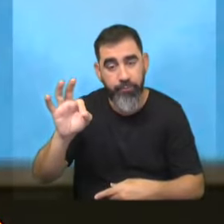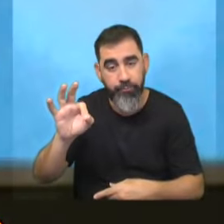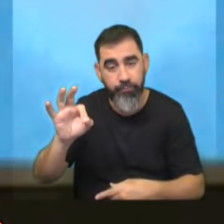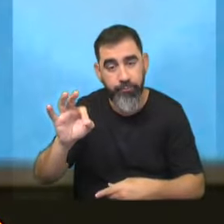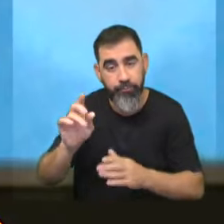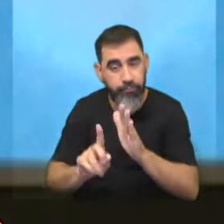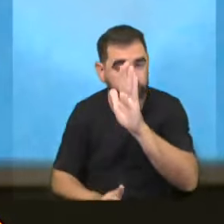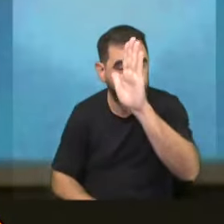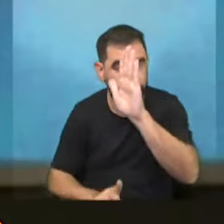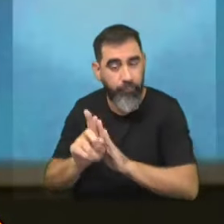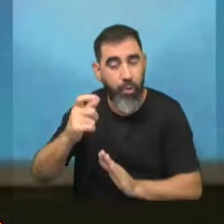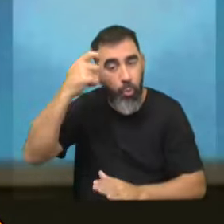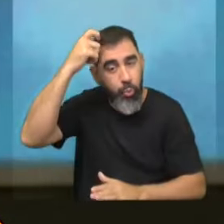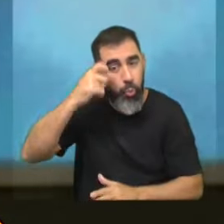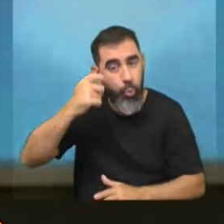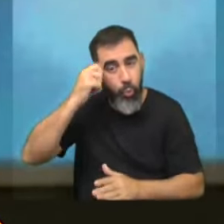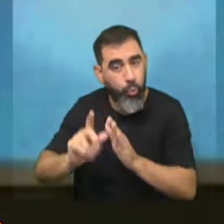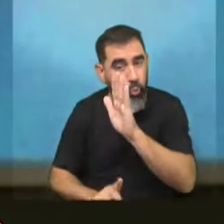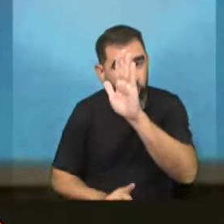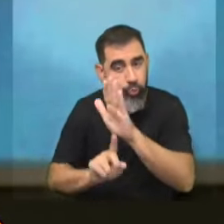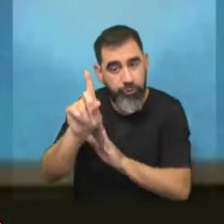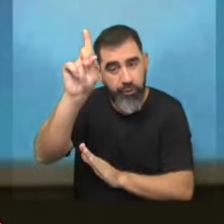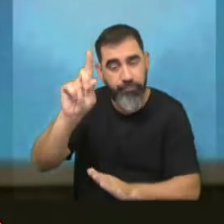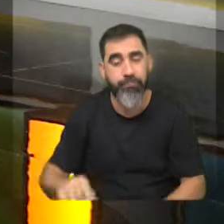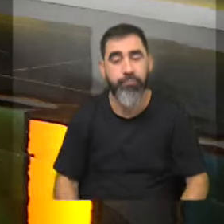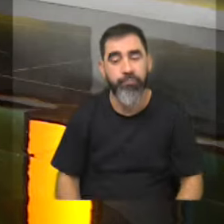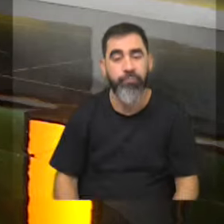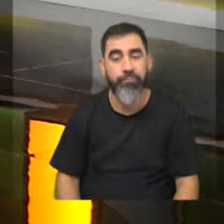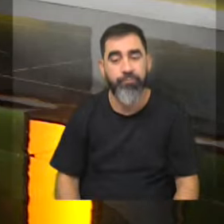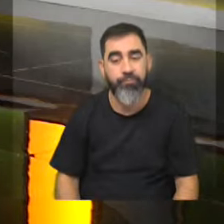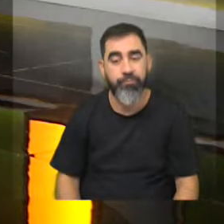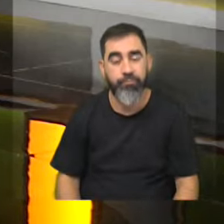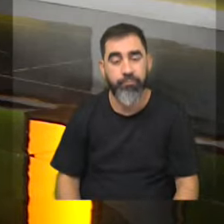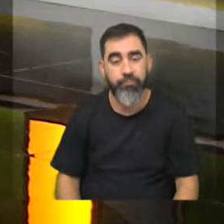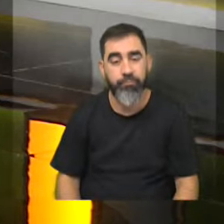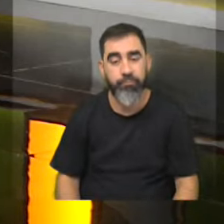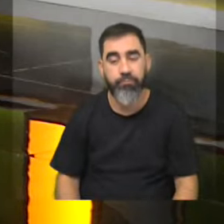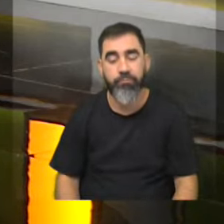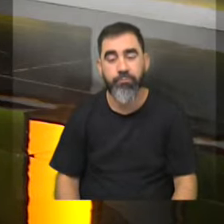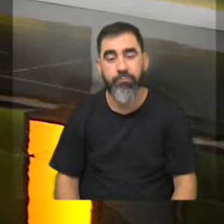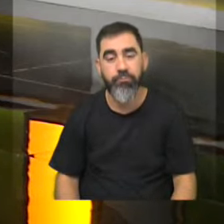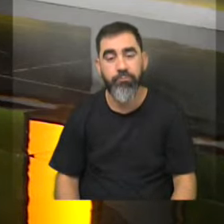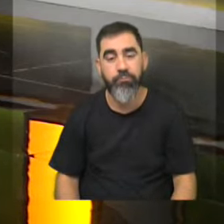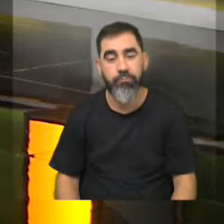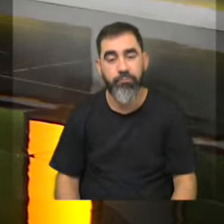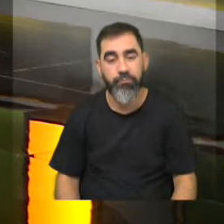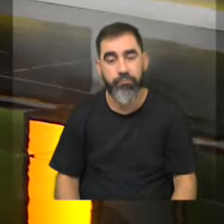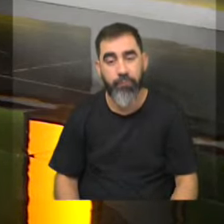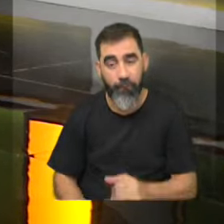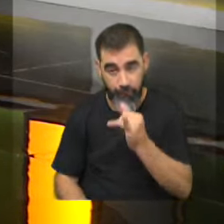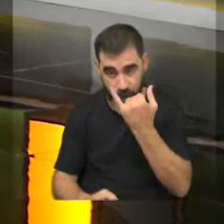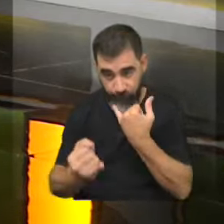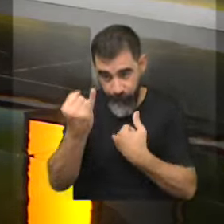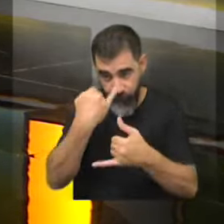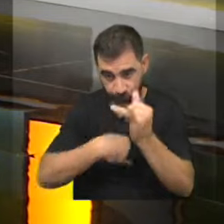Ahí salía de Rusia el cohete este que llevaba el satélite. Dio, si yo, saqué información de una nota que